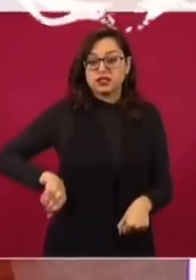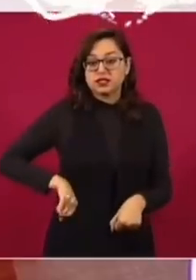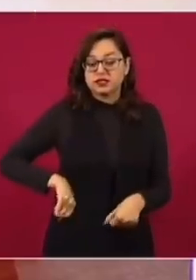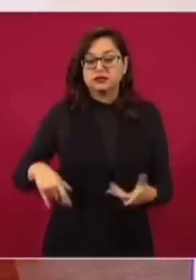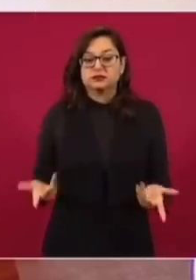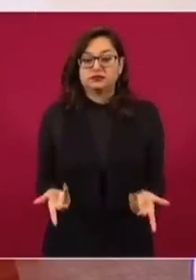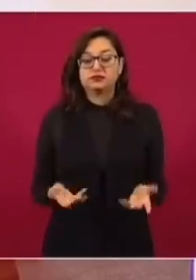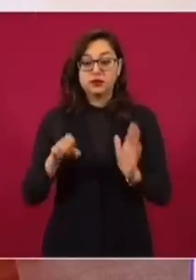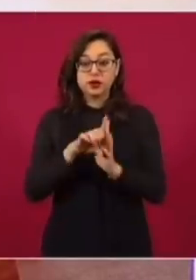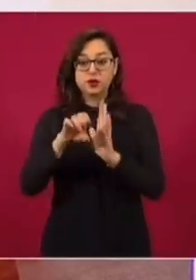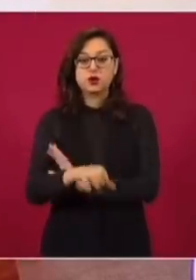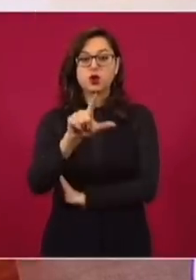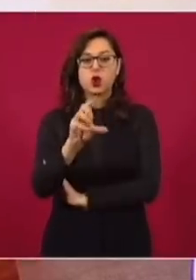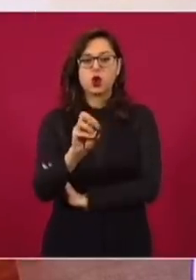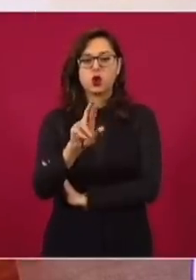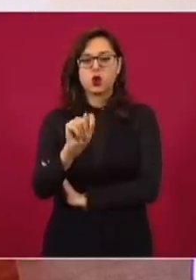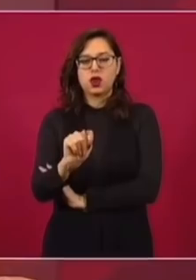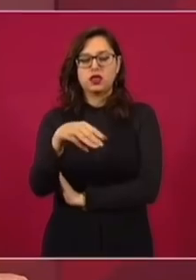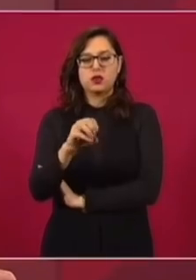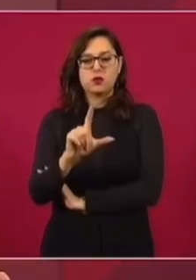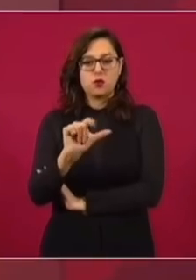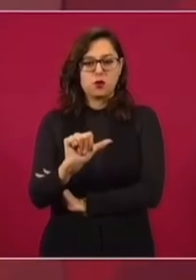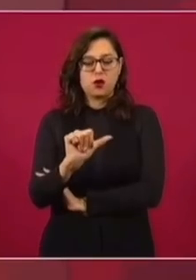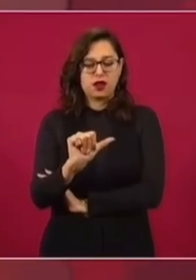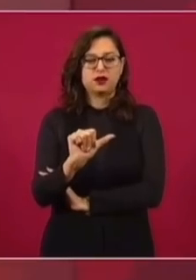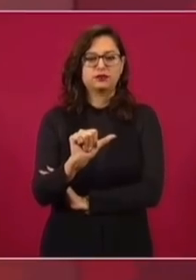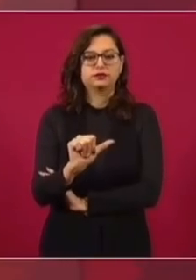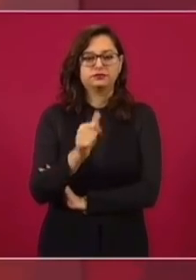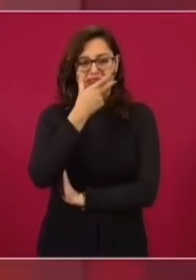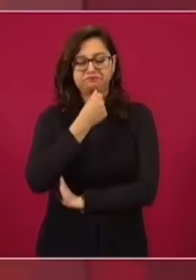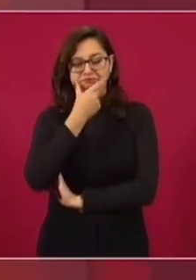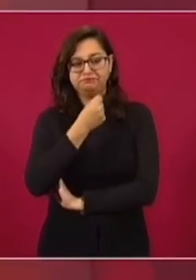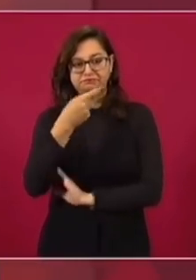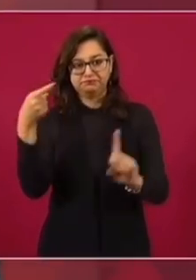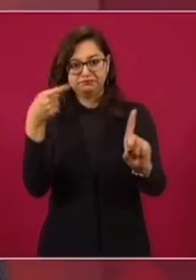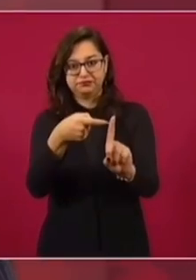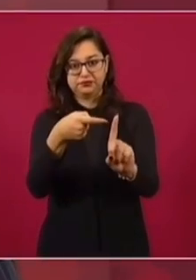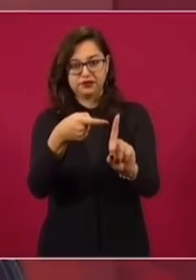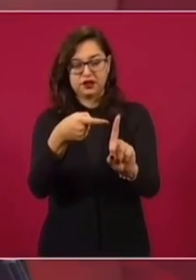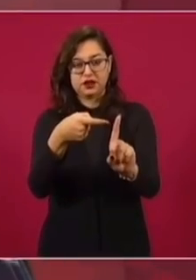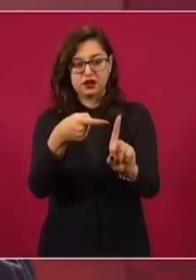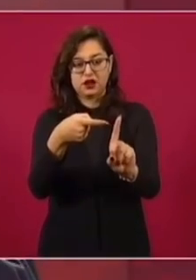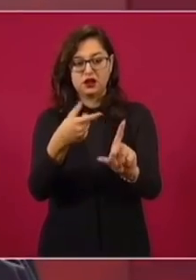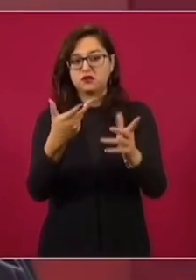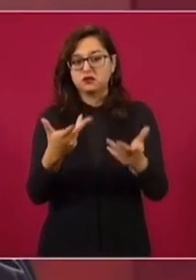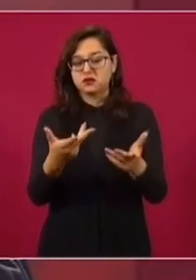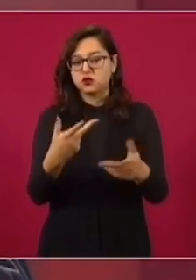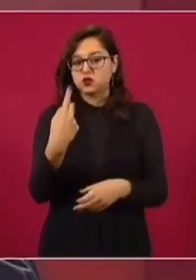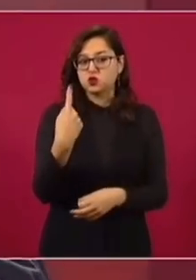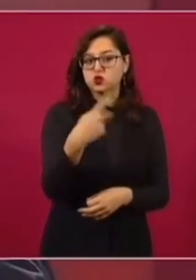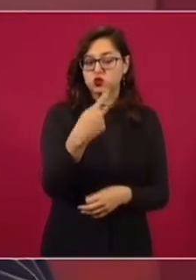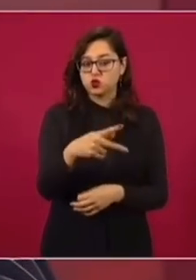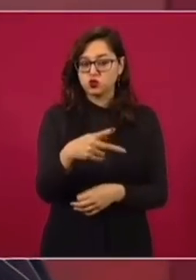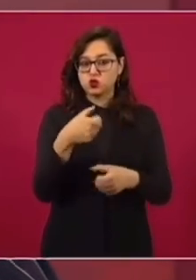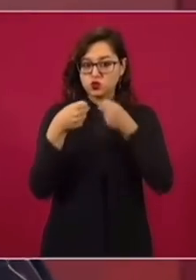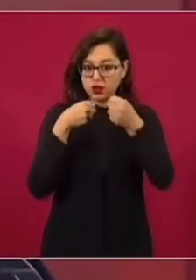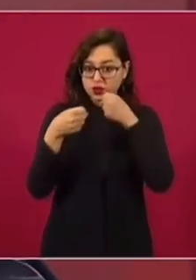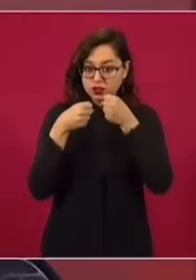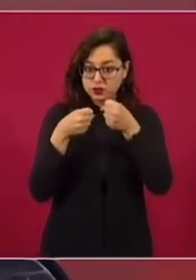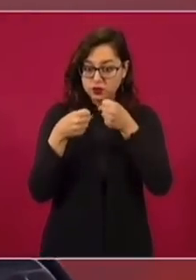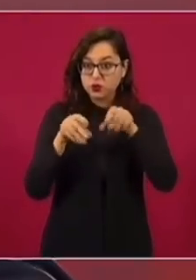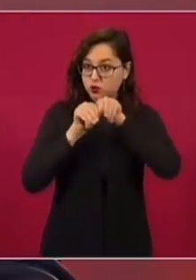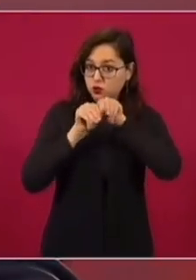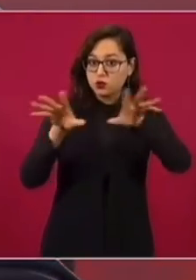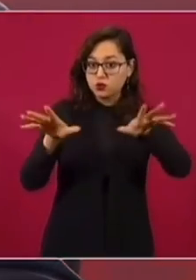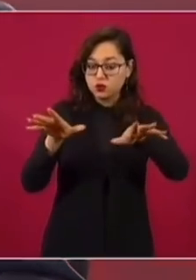el caso Loret de Mola, no es un asunto de afectar o dar a conocer lo que gana un periodista. Es que ese